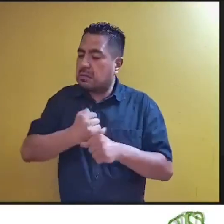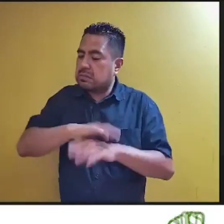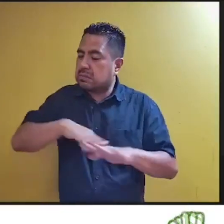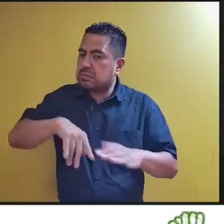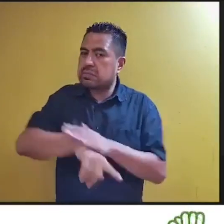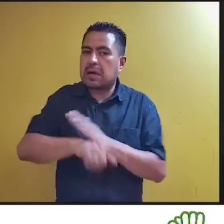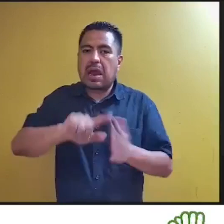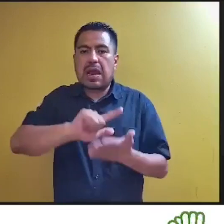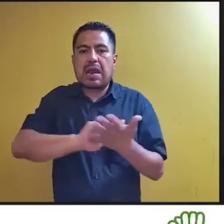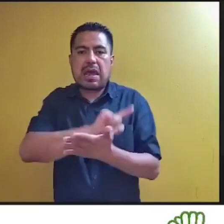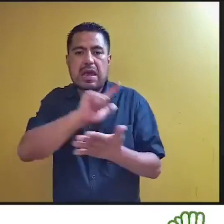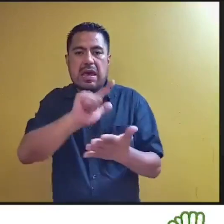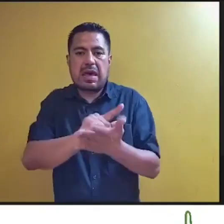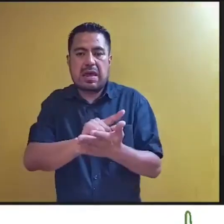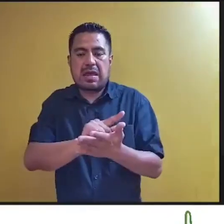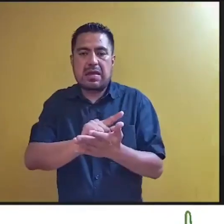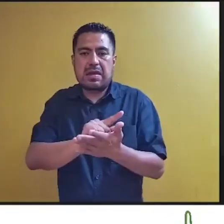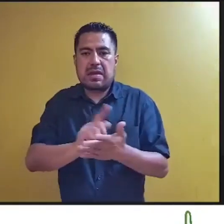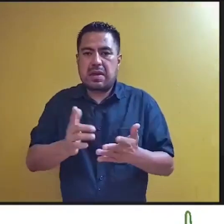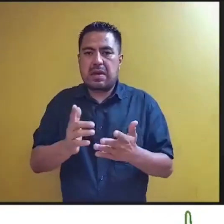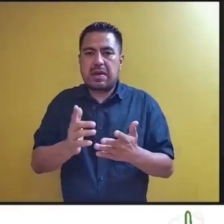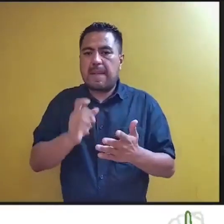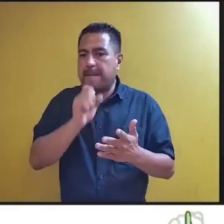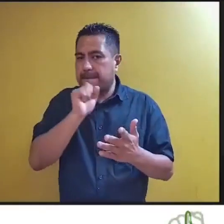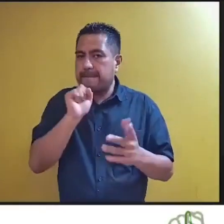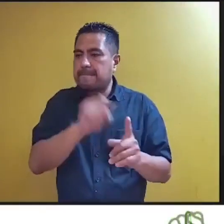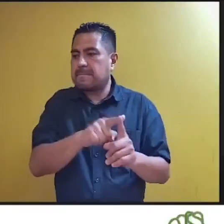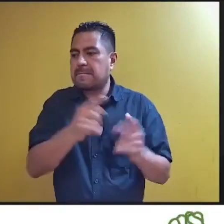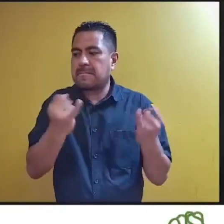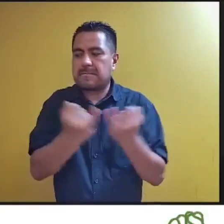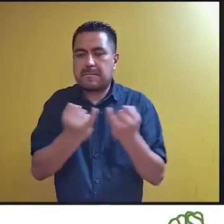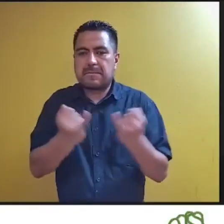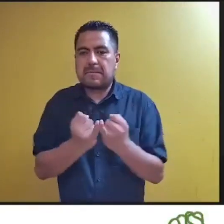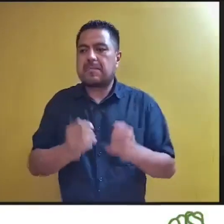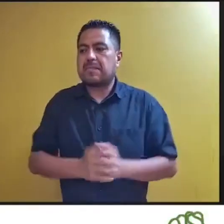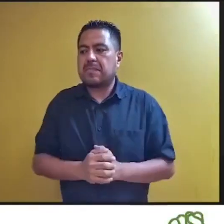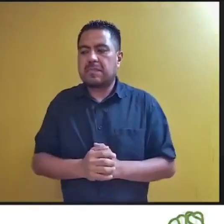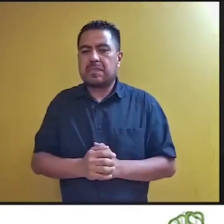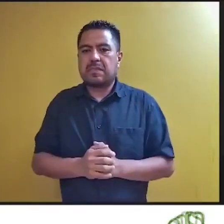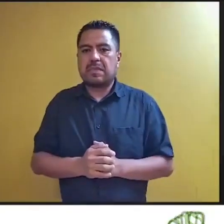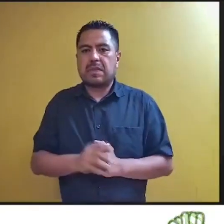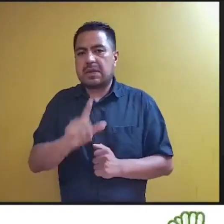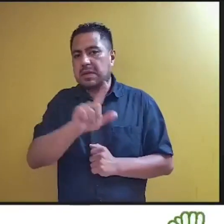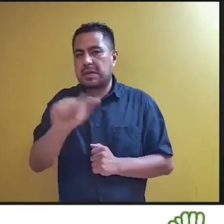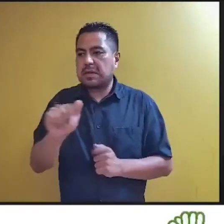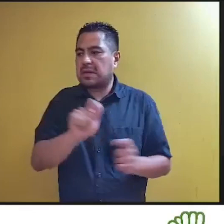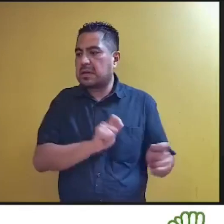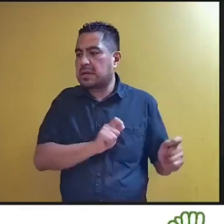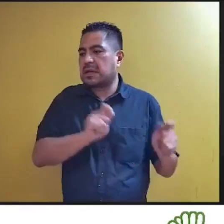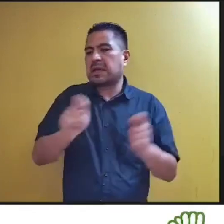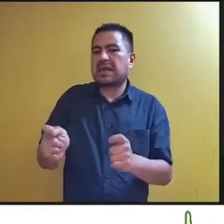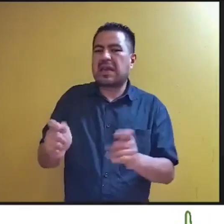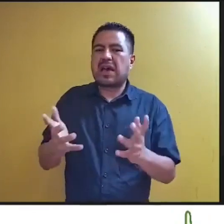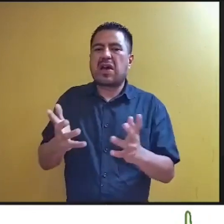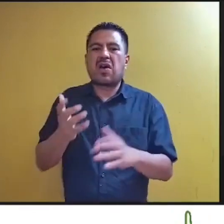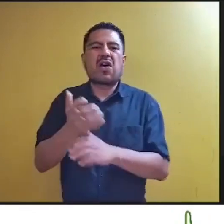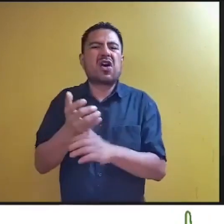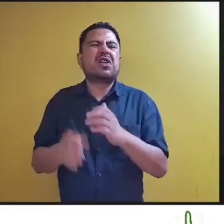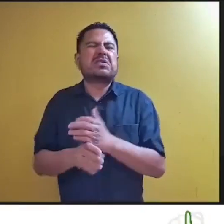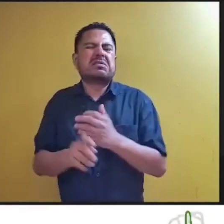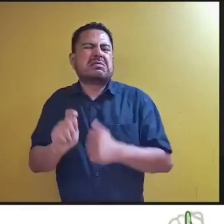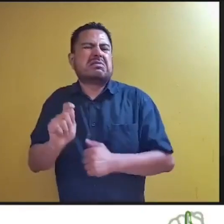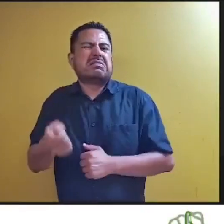de la legalidad de los mismos? Y se le otorgan